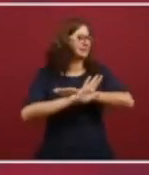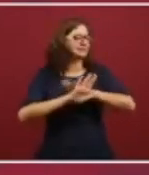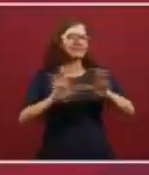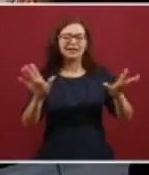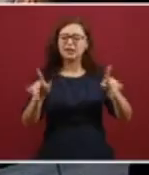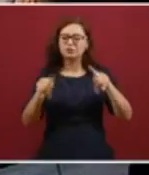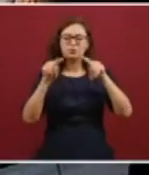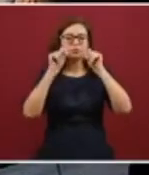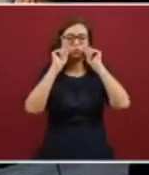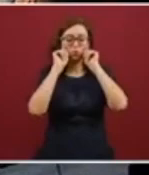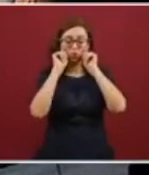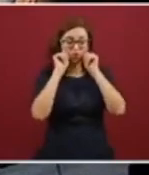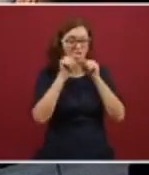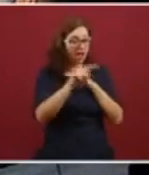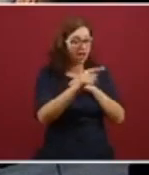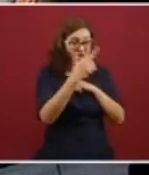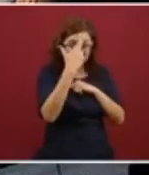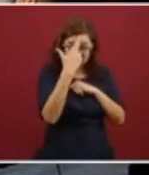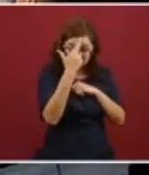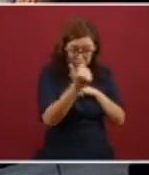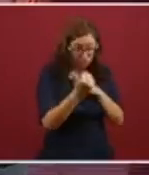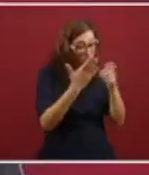si no tienes la razón.